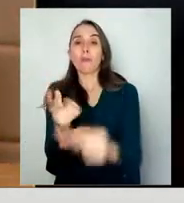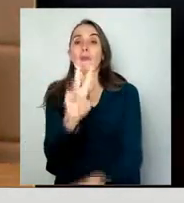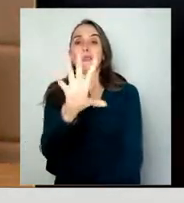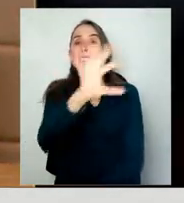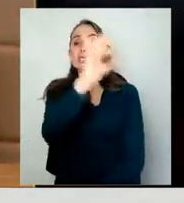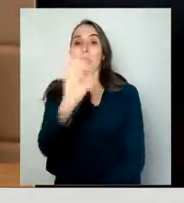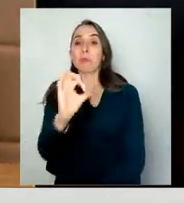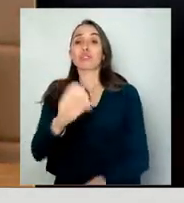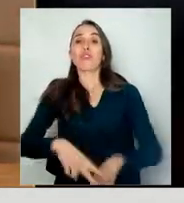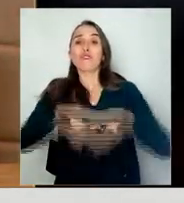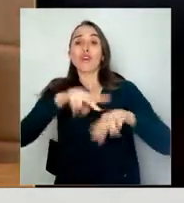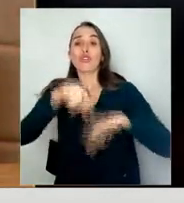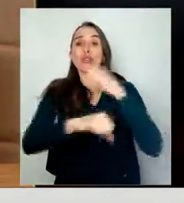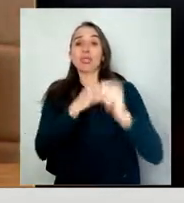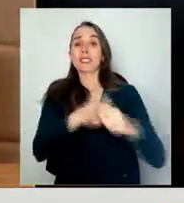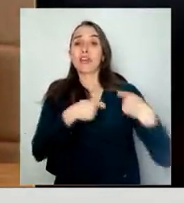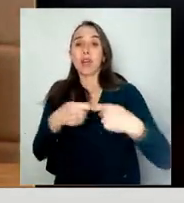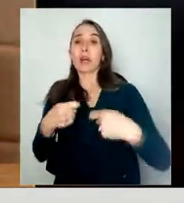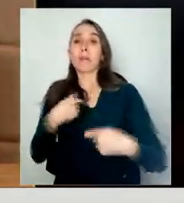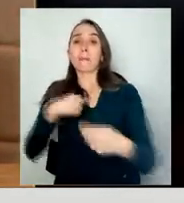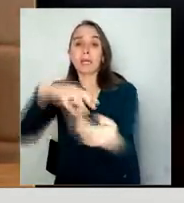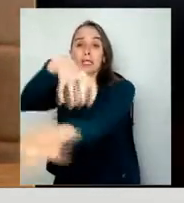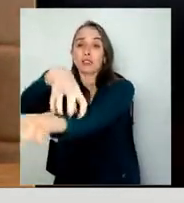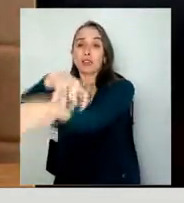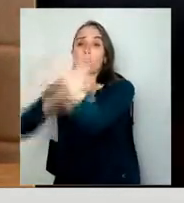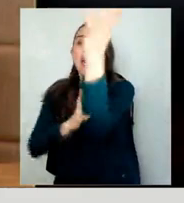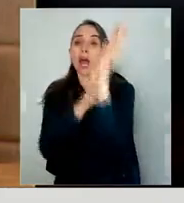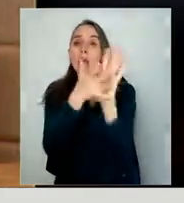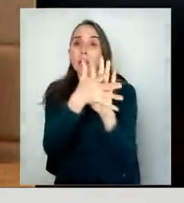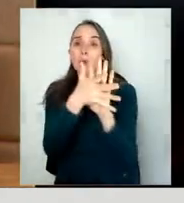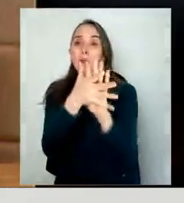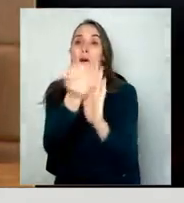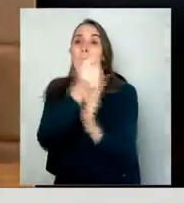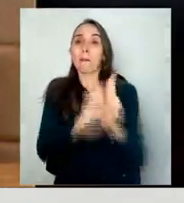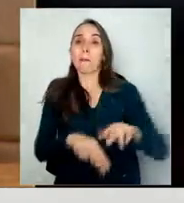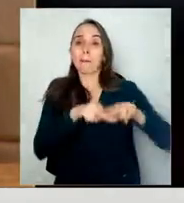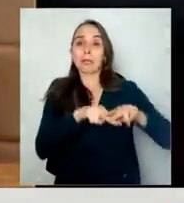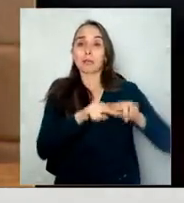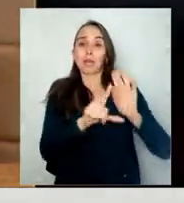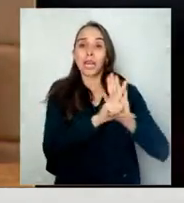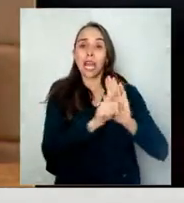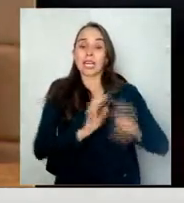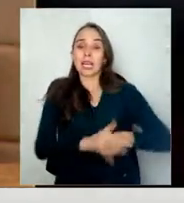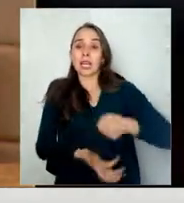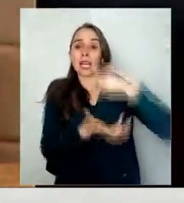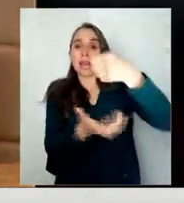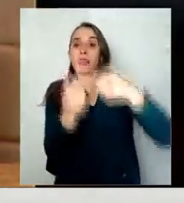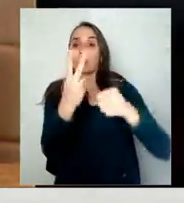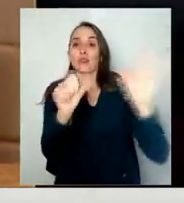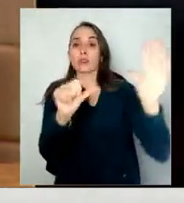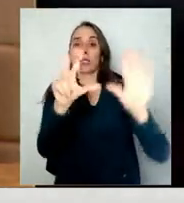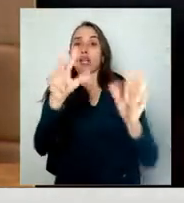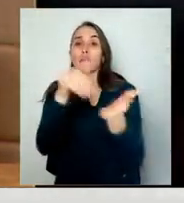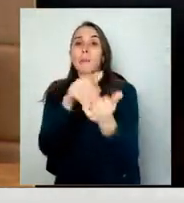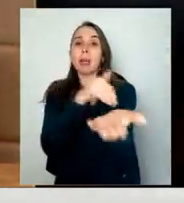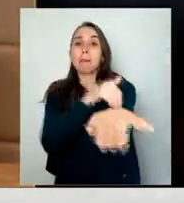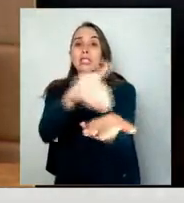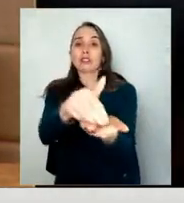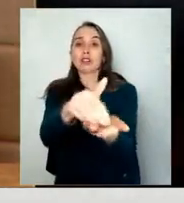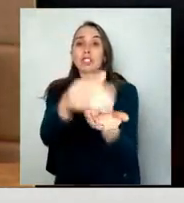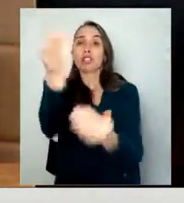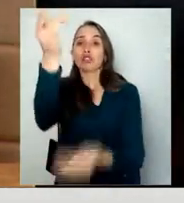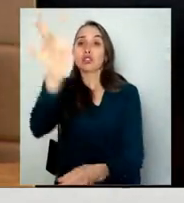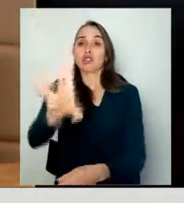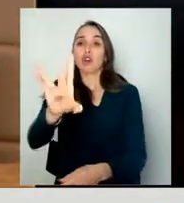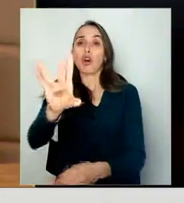en mi región la región de la araucanía con un presupuesto por ley asignado de doscientos sesenta y ocho mil millones solamente han